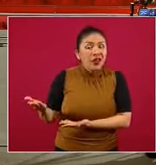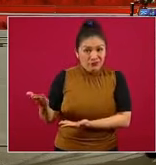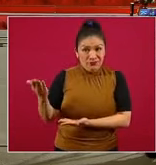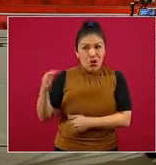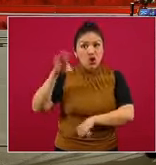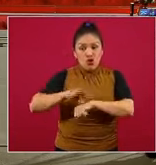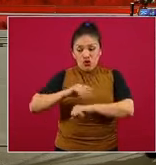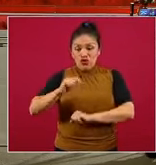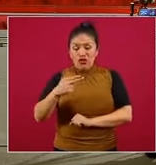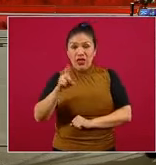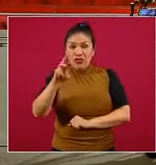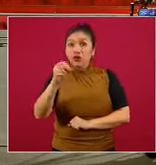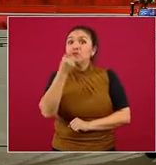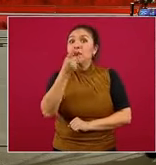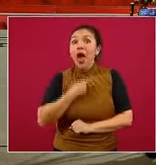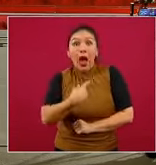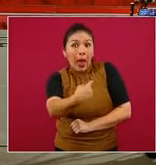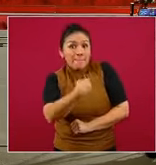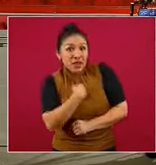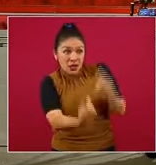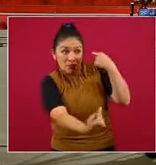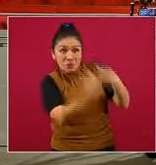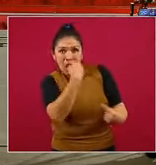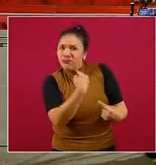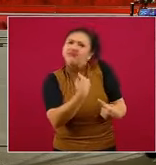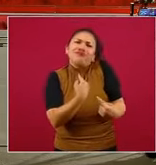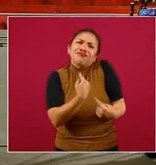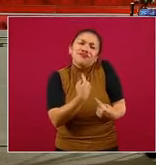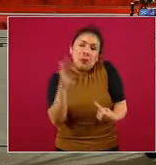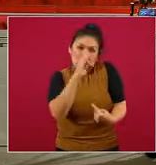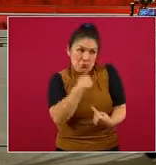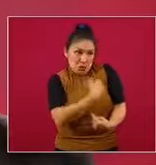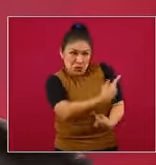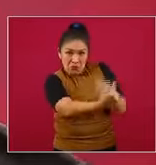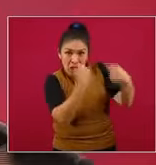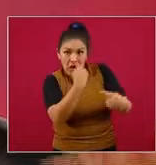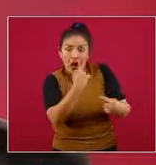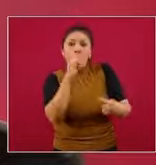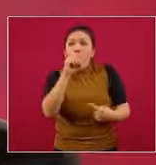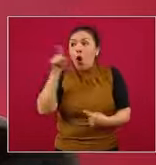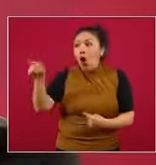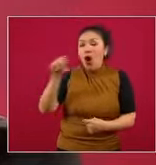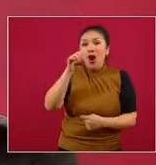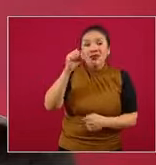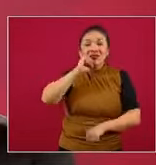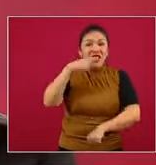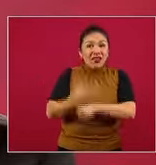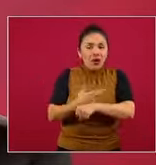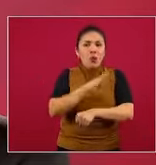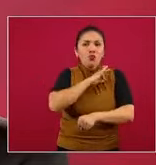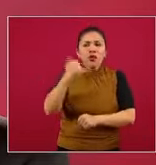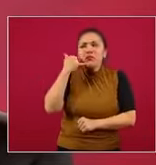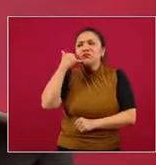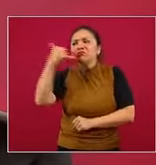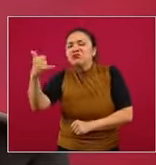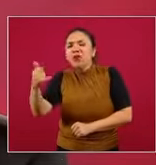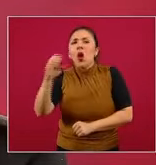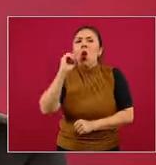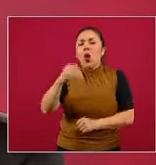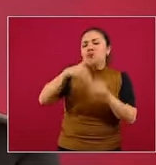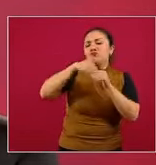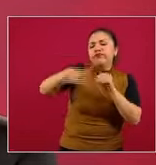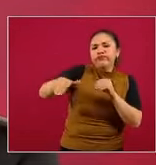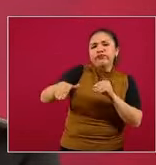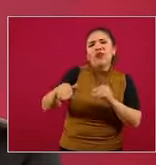doctor Tedros no es que me lo diga a mí, si me lo quisiera decir a mí, a lo mejor, o al secretario de Salud o al presidente, quizá habría mandado un